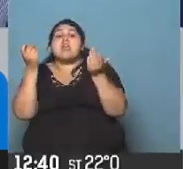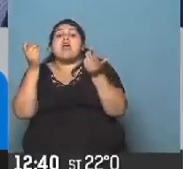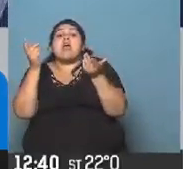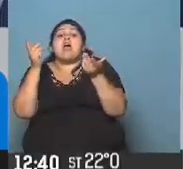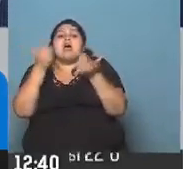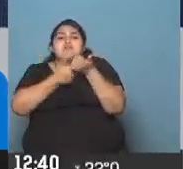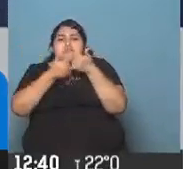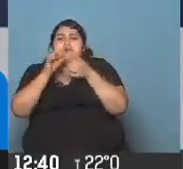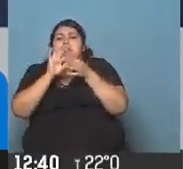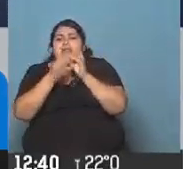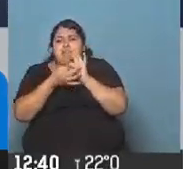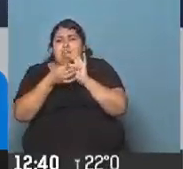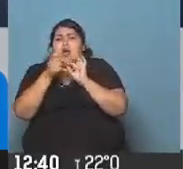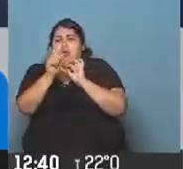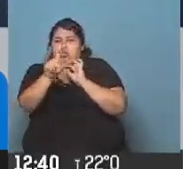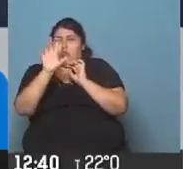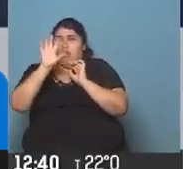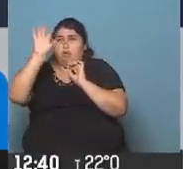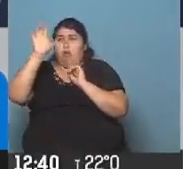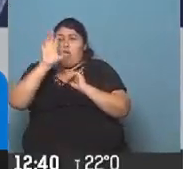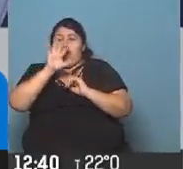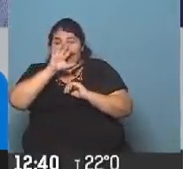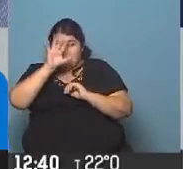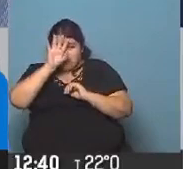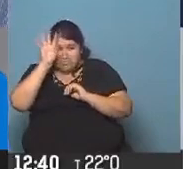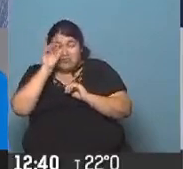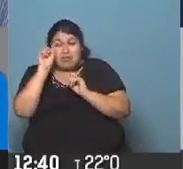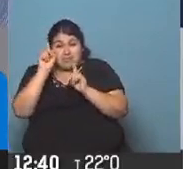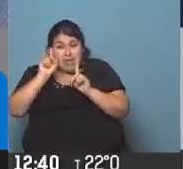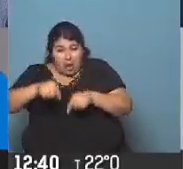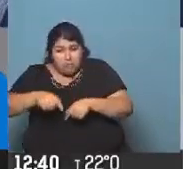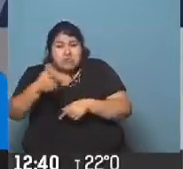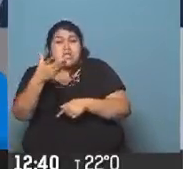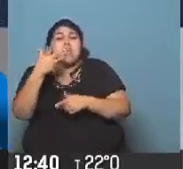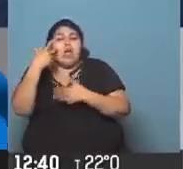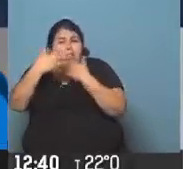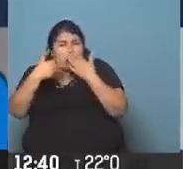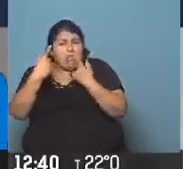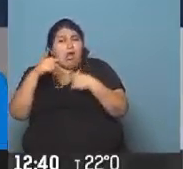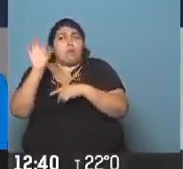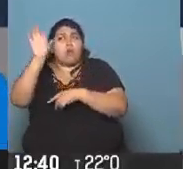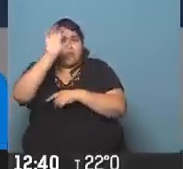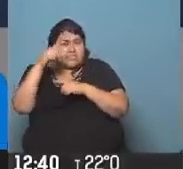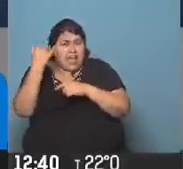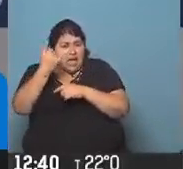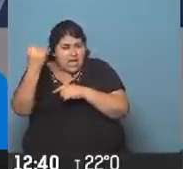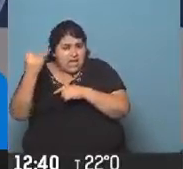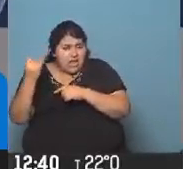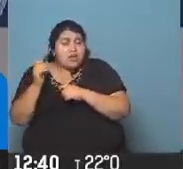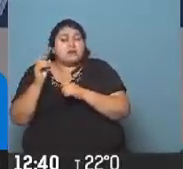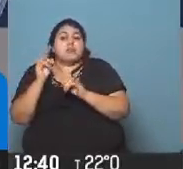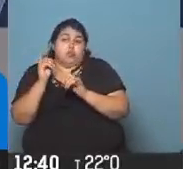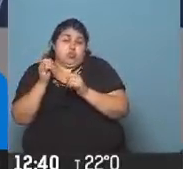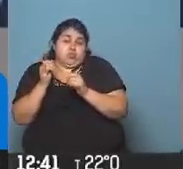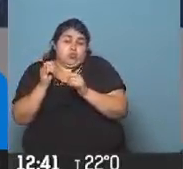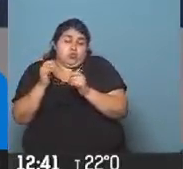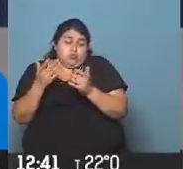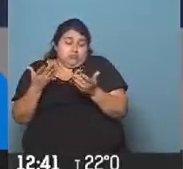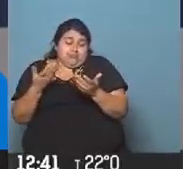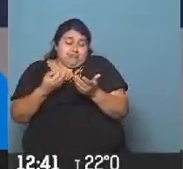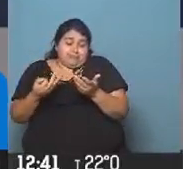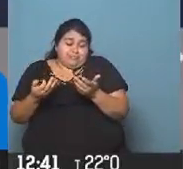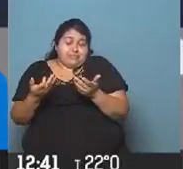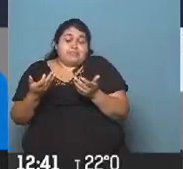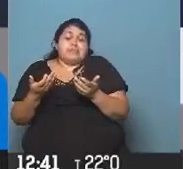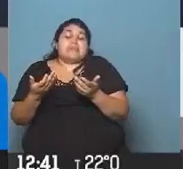que usted es de la provincia de formosa hay hechos de violencia también en su provincia en otras provincias si claramente me parece que